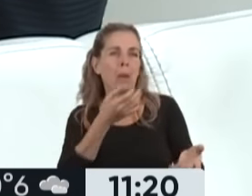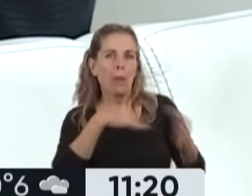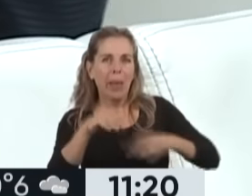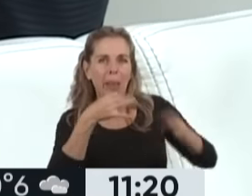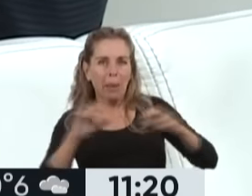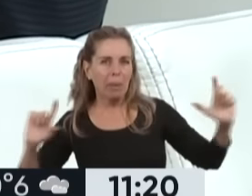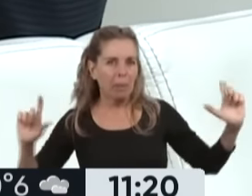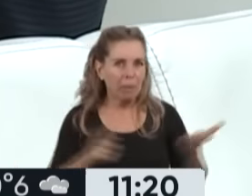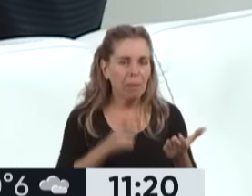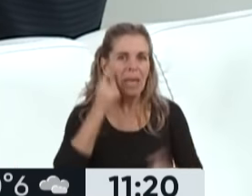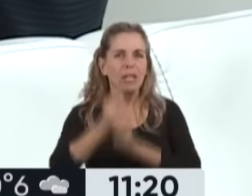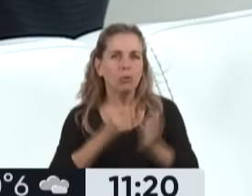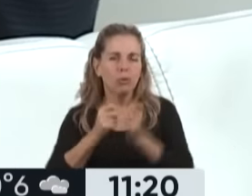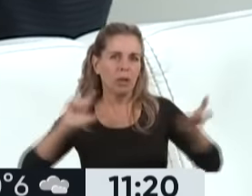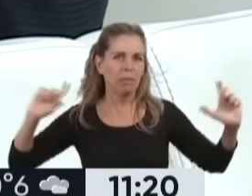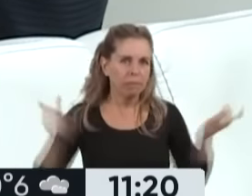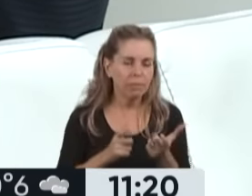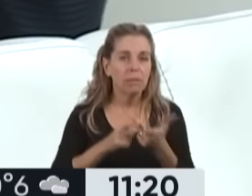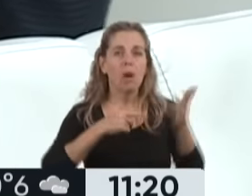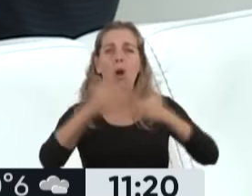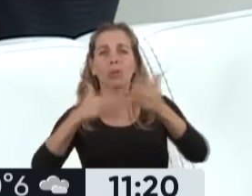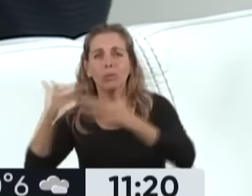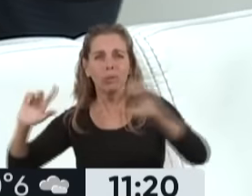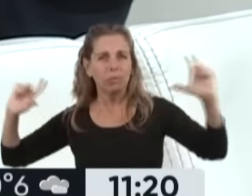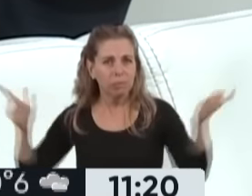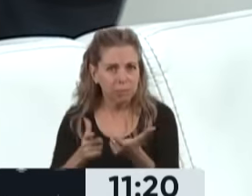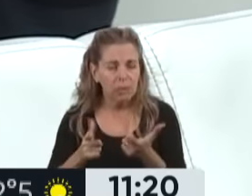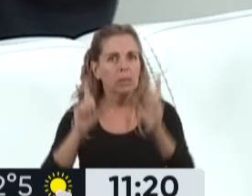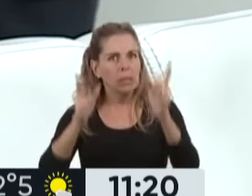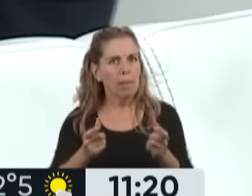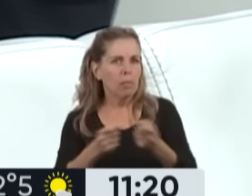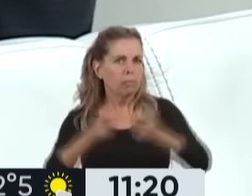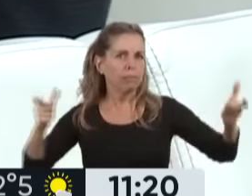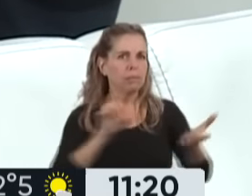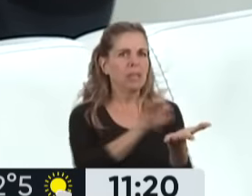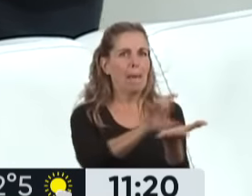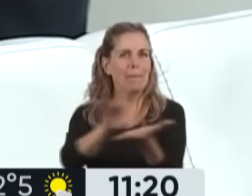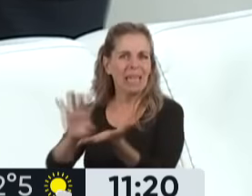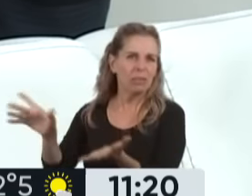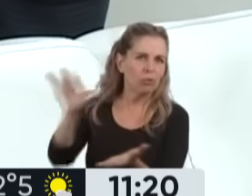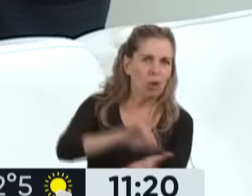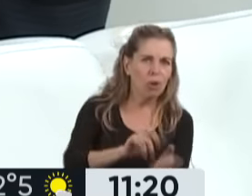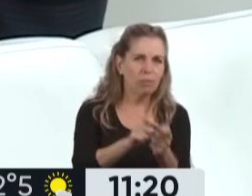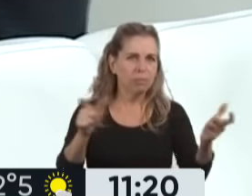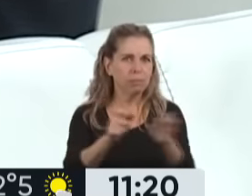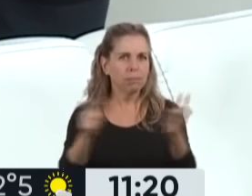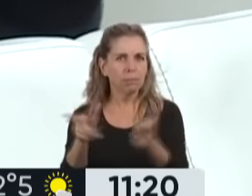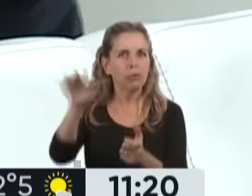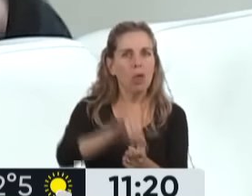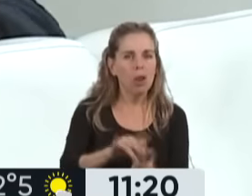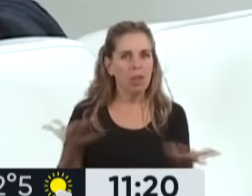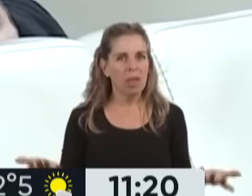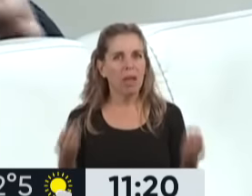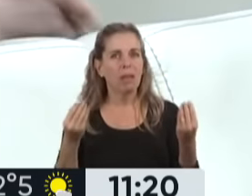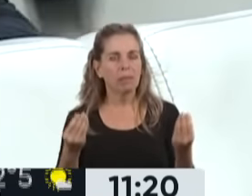rubros, la industria cayó en su actividad, la construcción también, y nos enteramos de despidos y suspensiones todos los días en pyme, medianas empresas y empresas